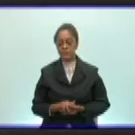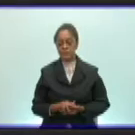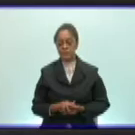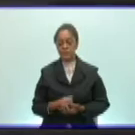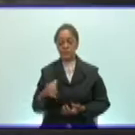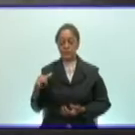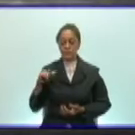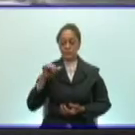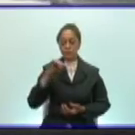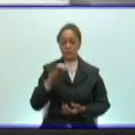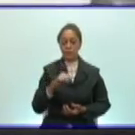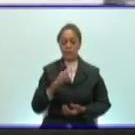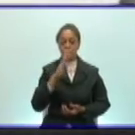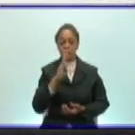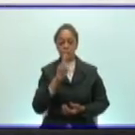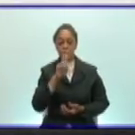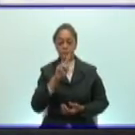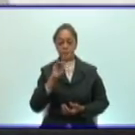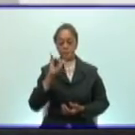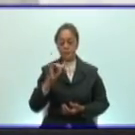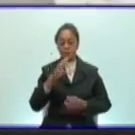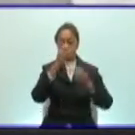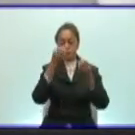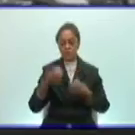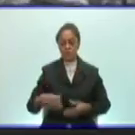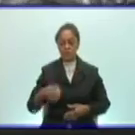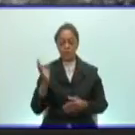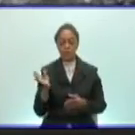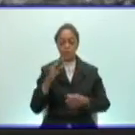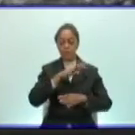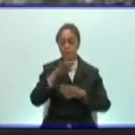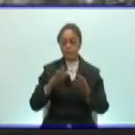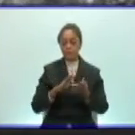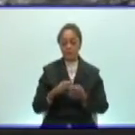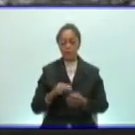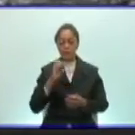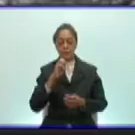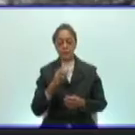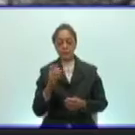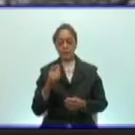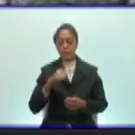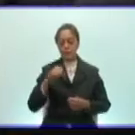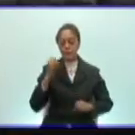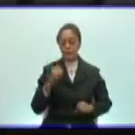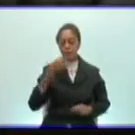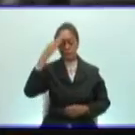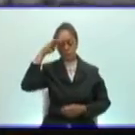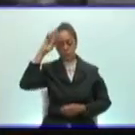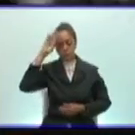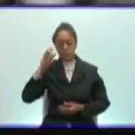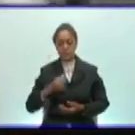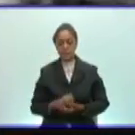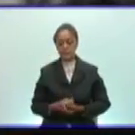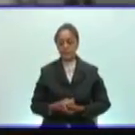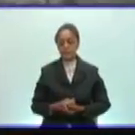Los aviones B-26 derribados vienen disfrazados con las siglas del ejército cubano.